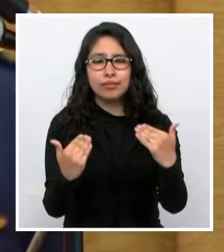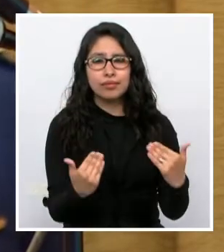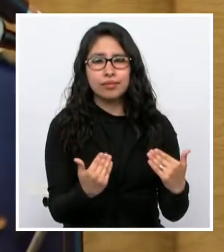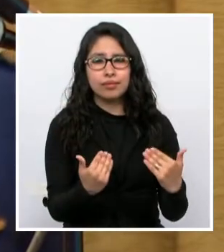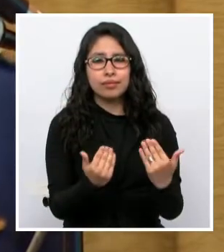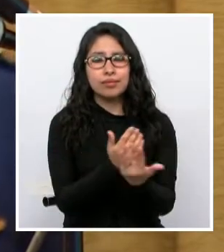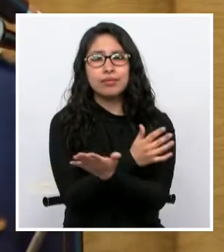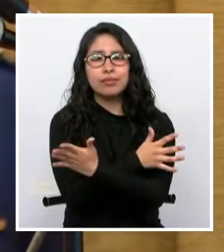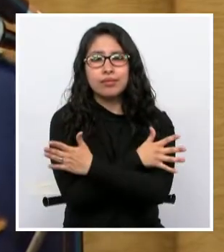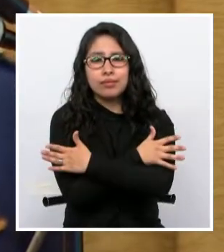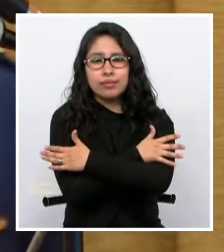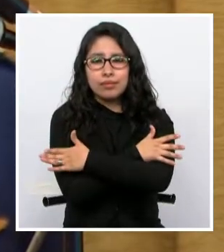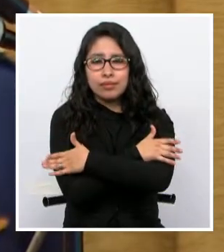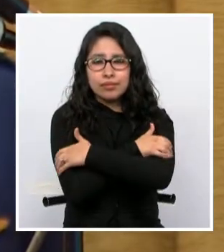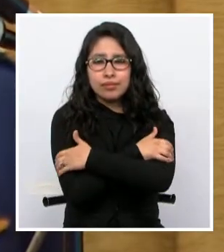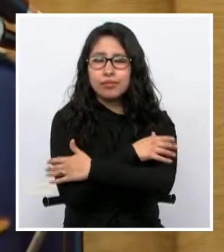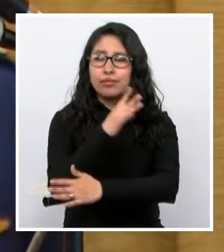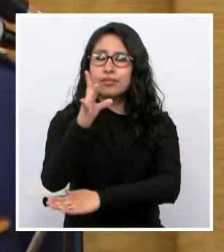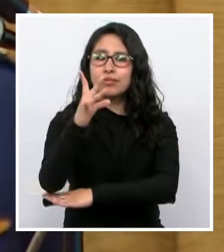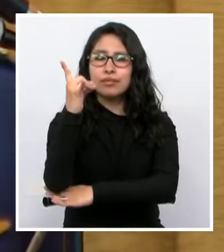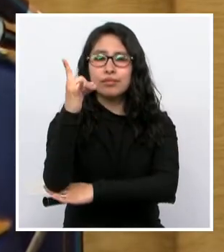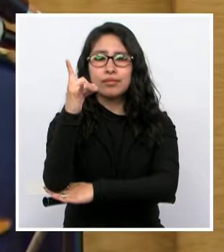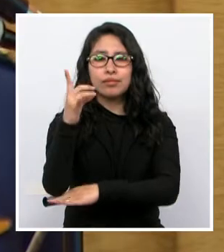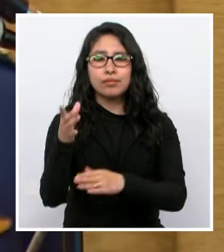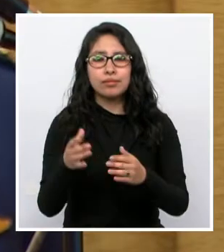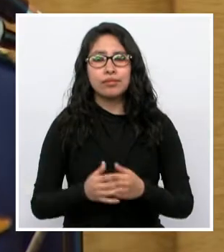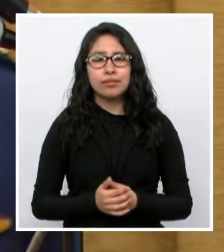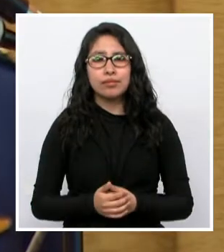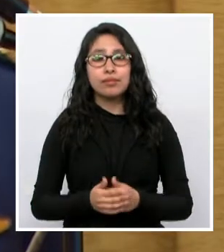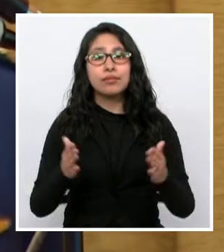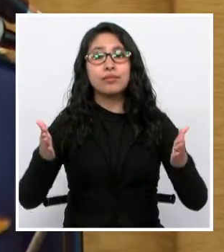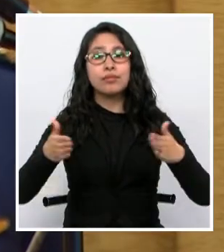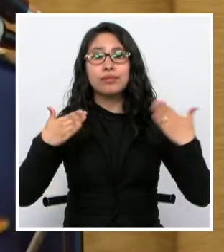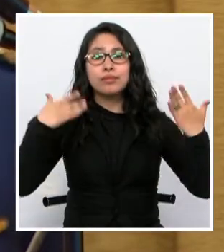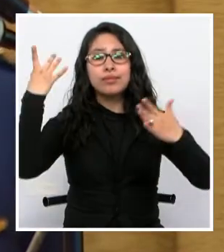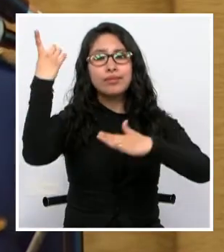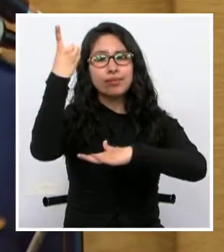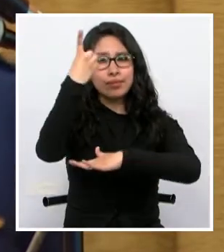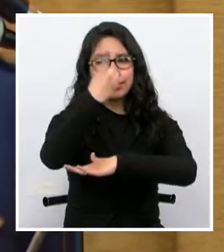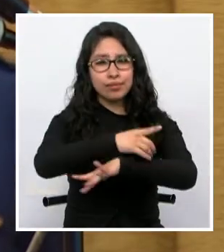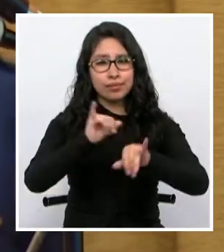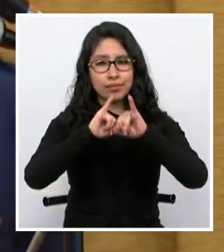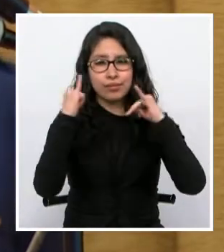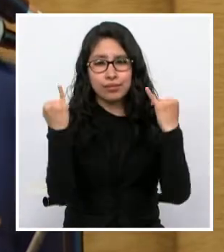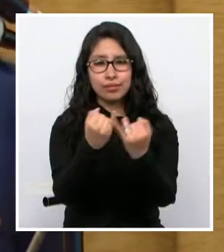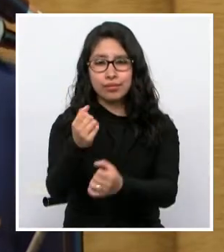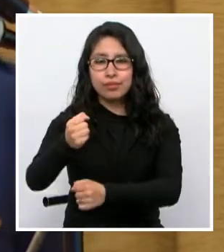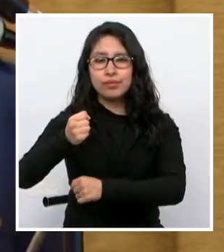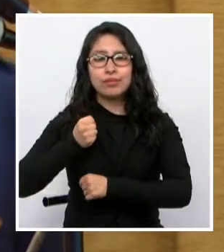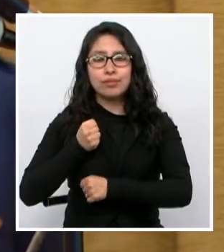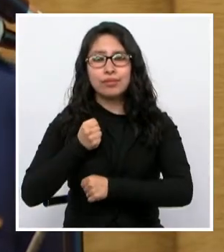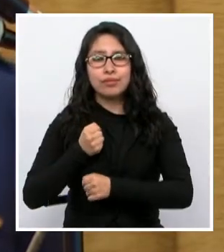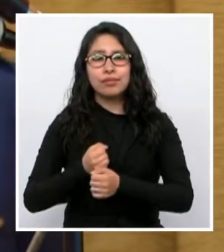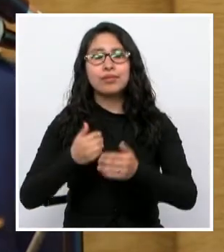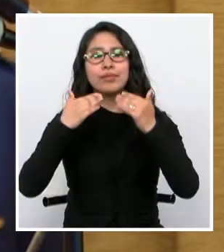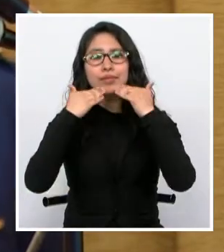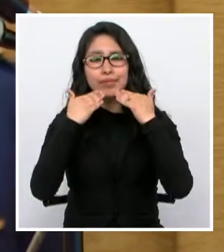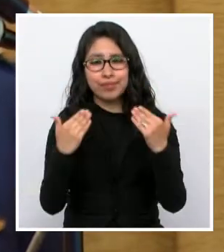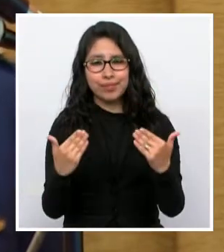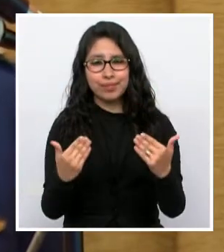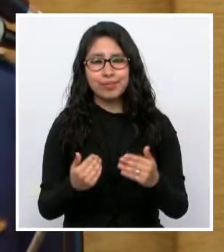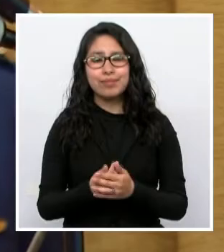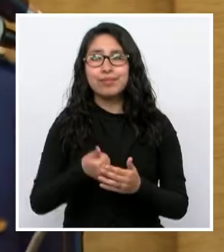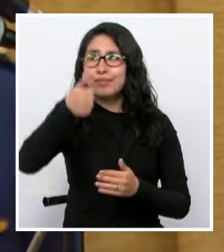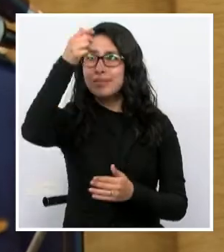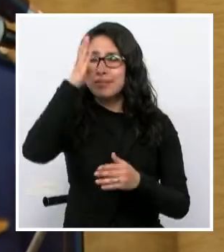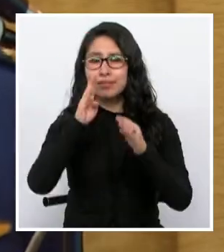un abrazo boliviano. Feliz Día de las Fuerzas Armadas Bolivianas. Muchas gracias. Que Dios